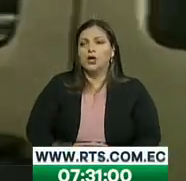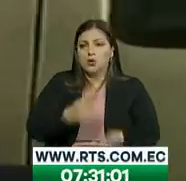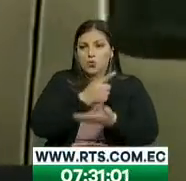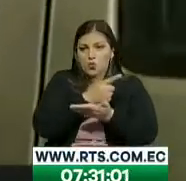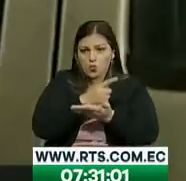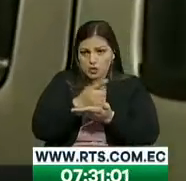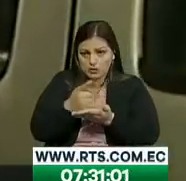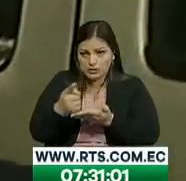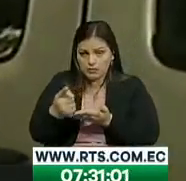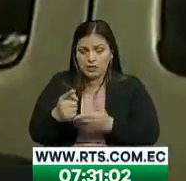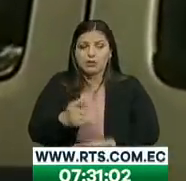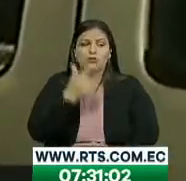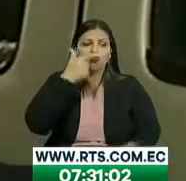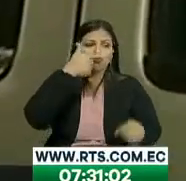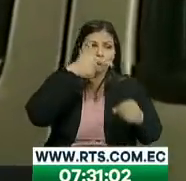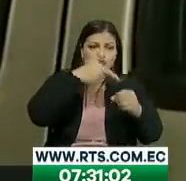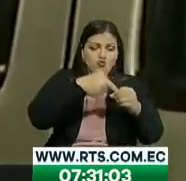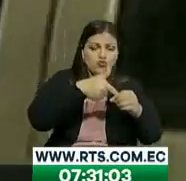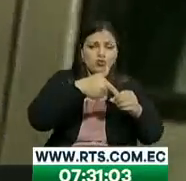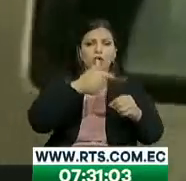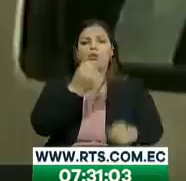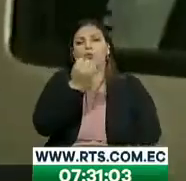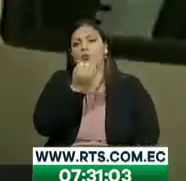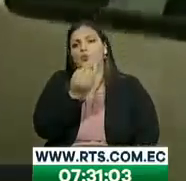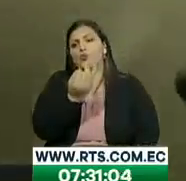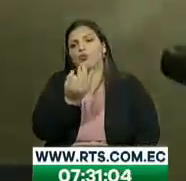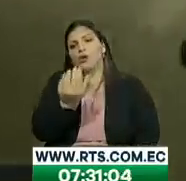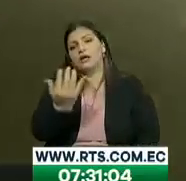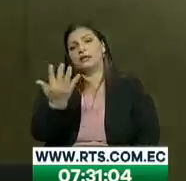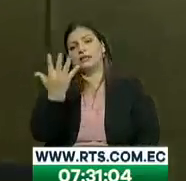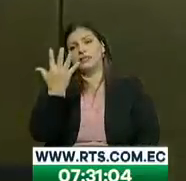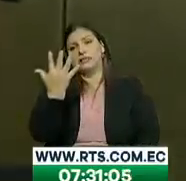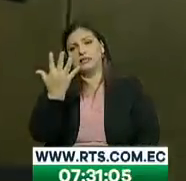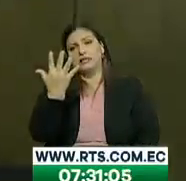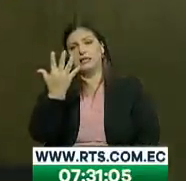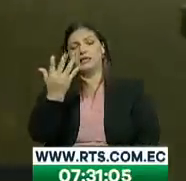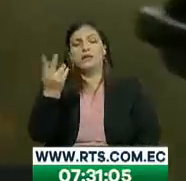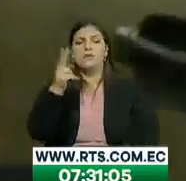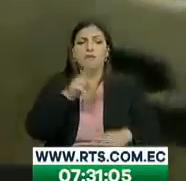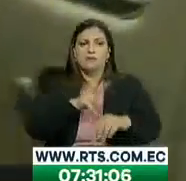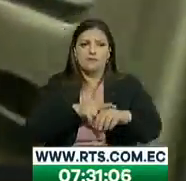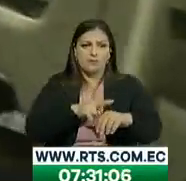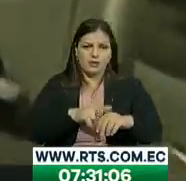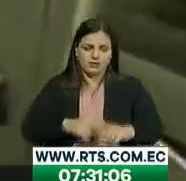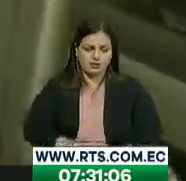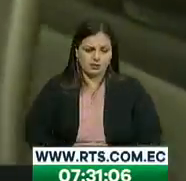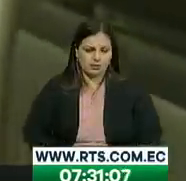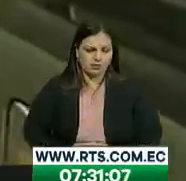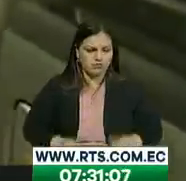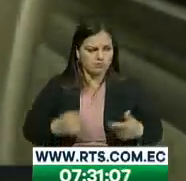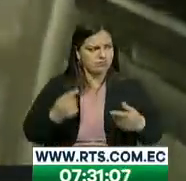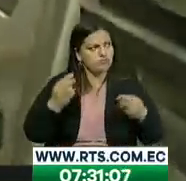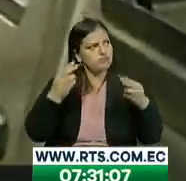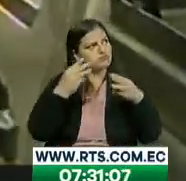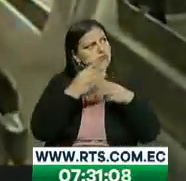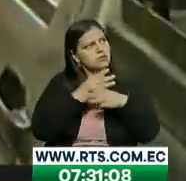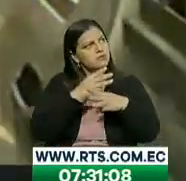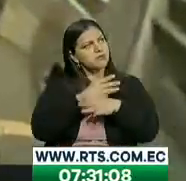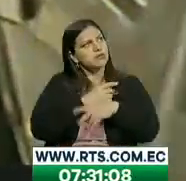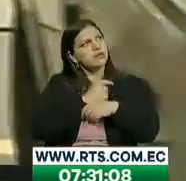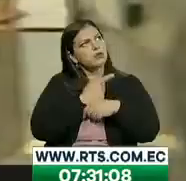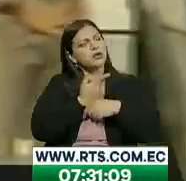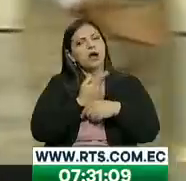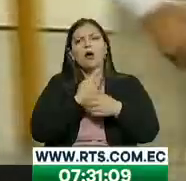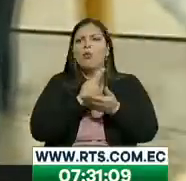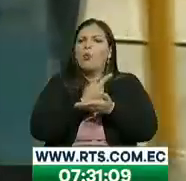el... es que yo paso viajando. Claro, 5 veces a la semana, estamos hablando de 25 a la semana, $100 al